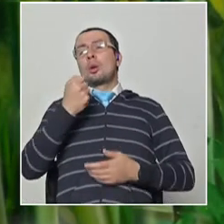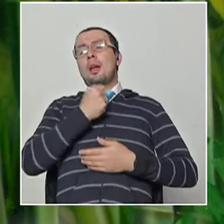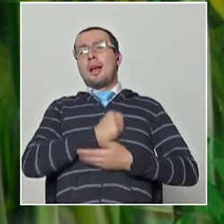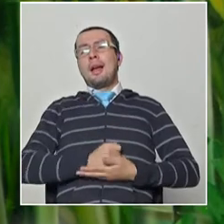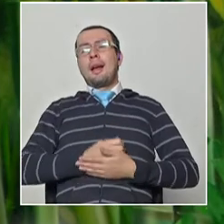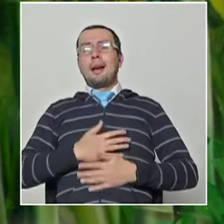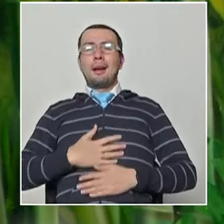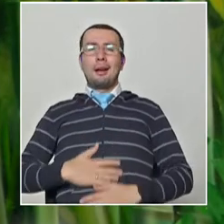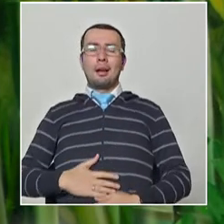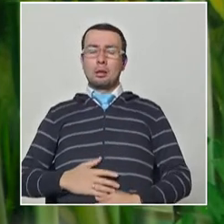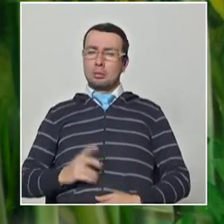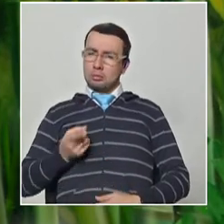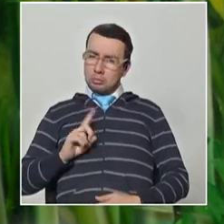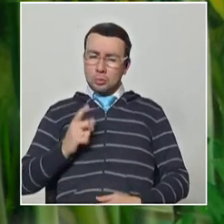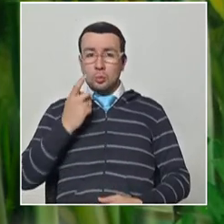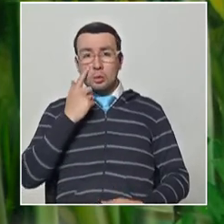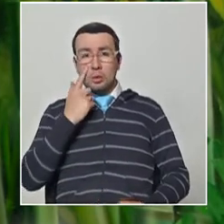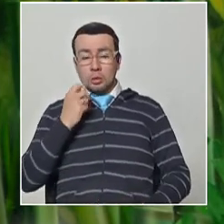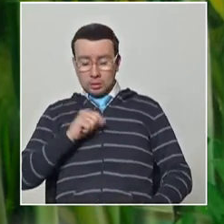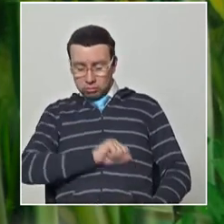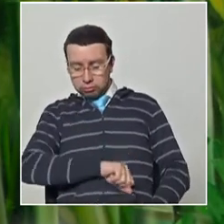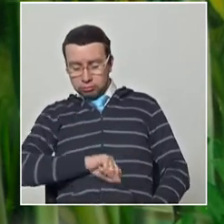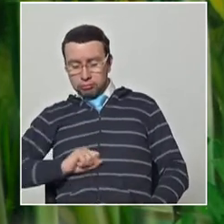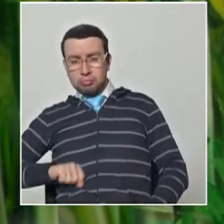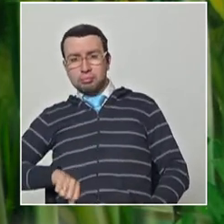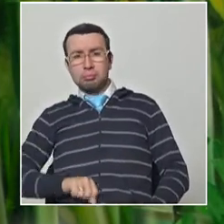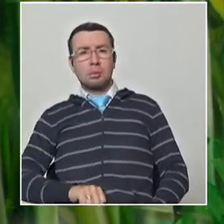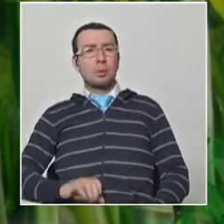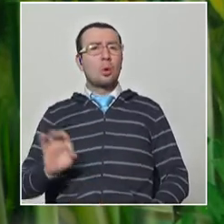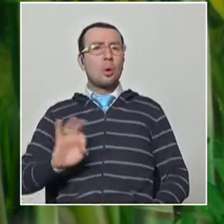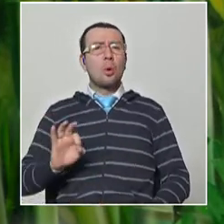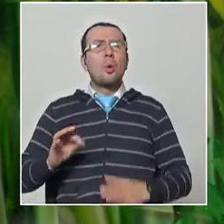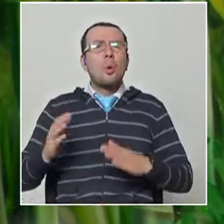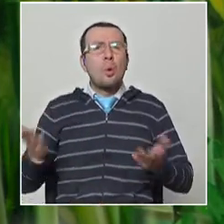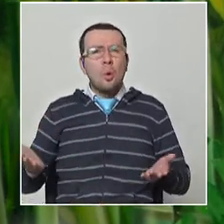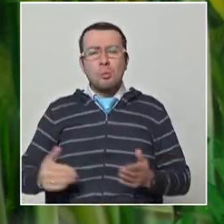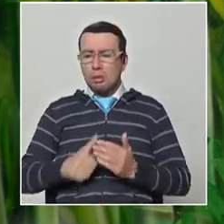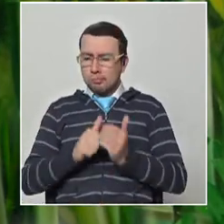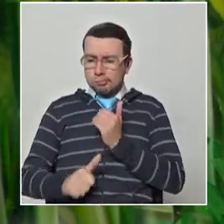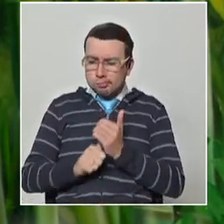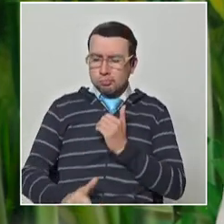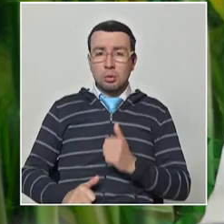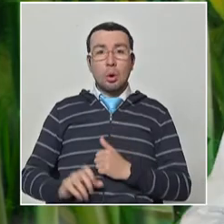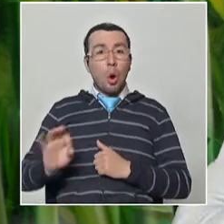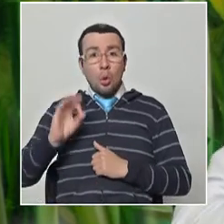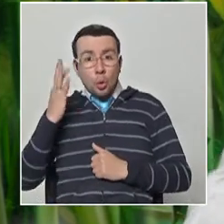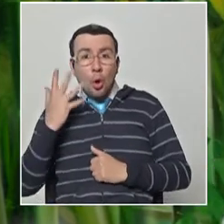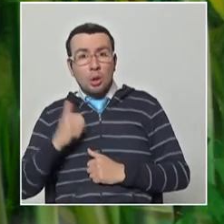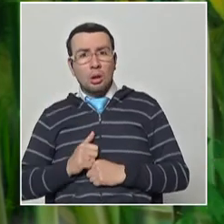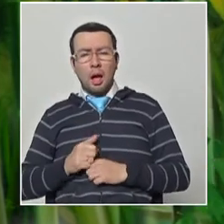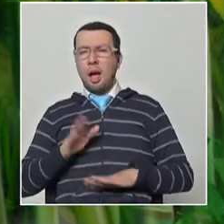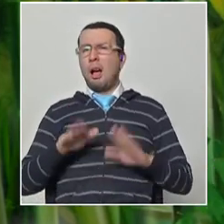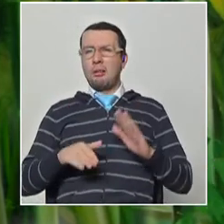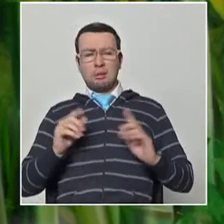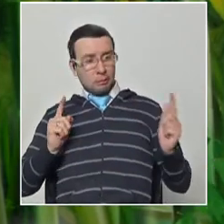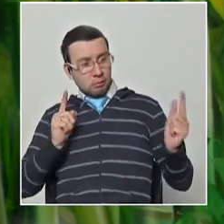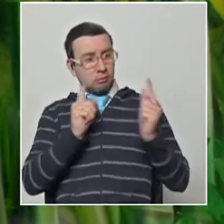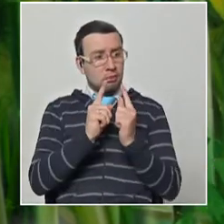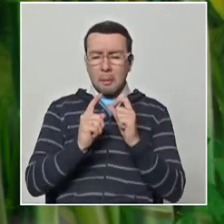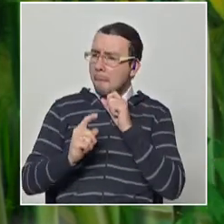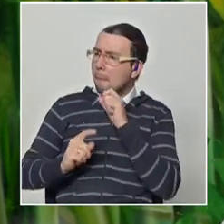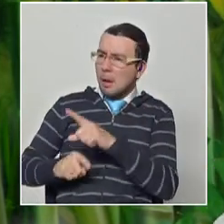ecografía sin saber cómo están las deposiciones y la del cuerpo no todos los días que además ya ni se pregunta son la consulta